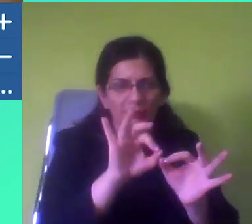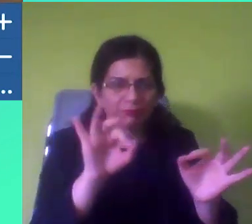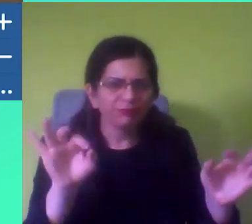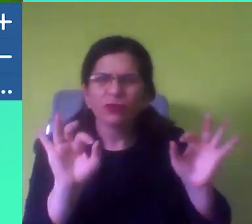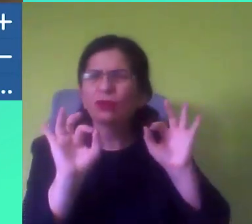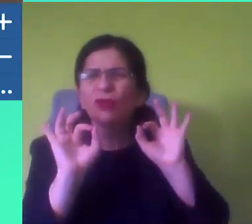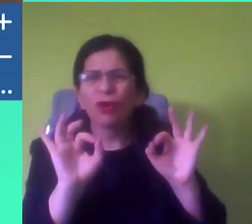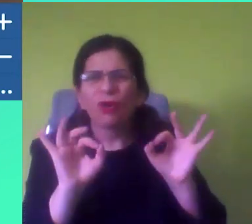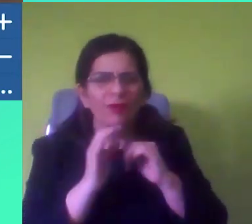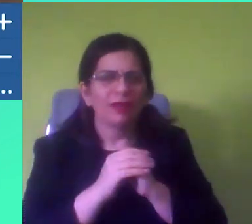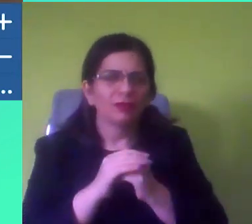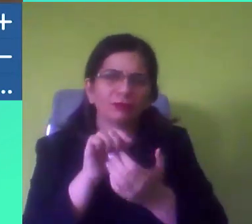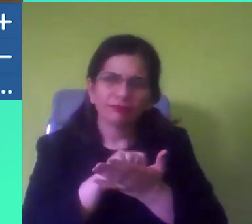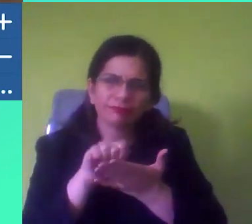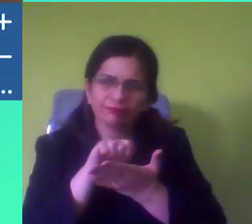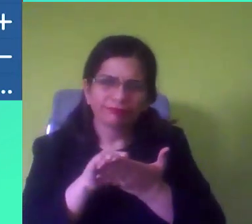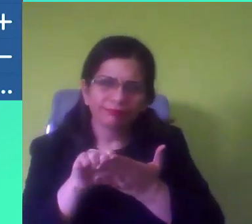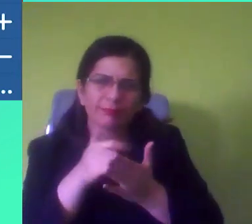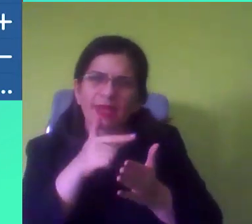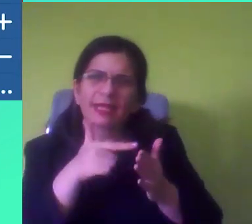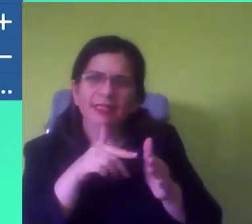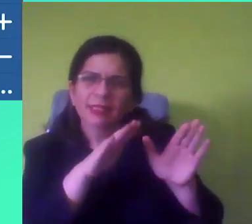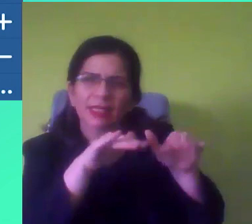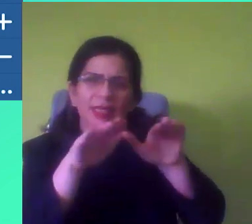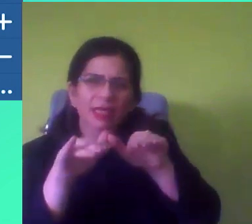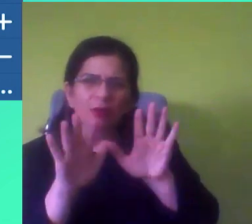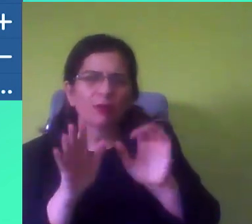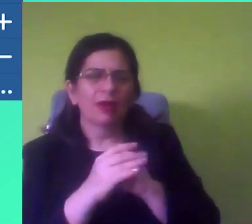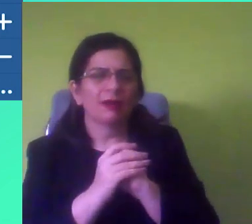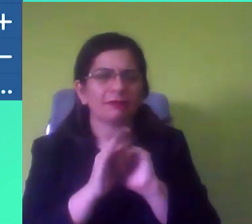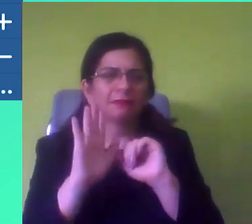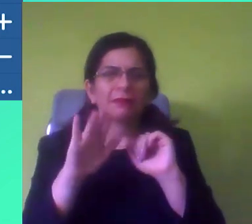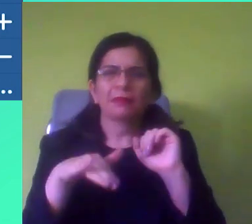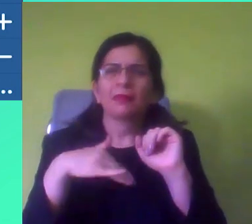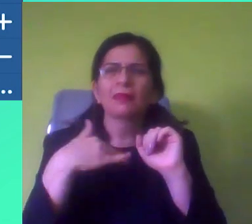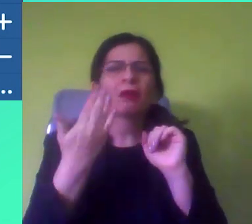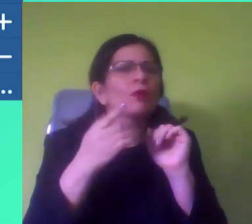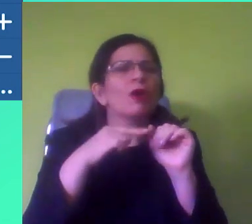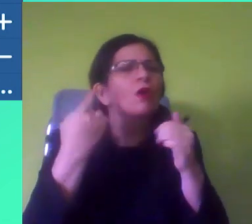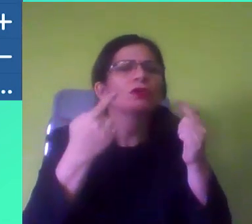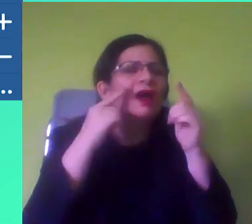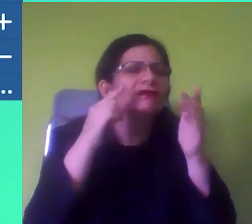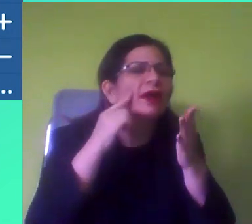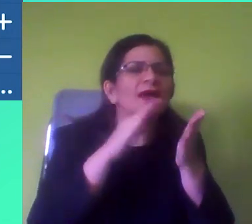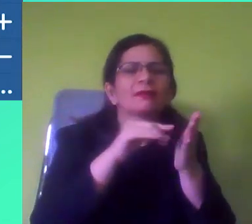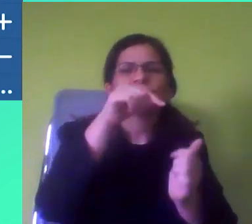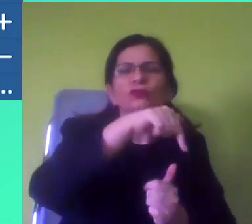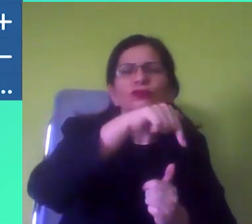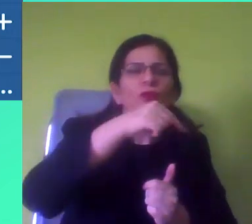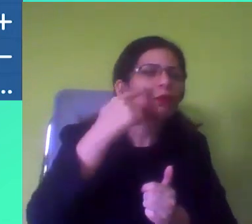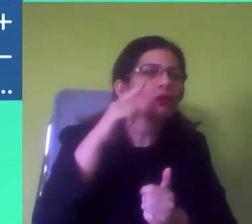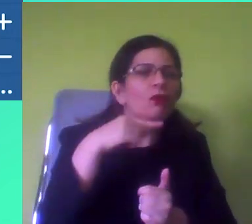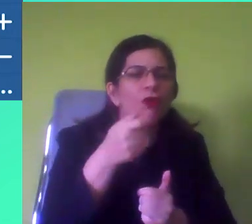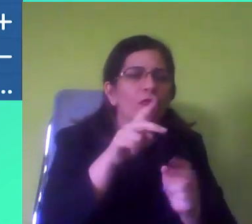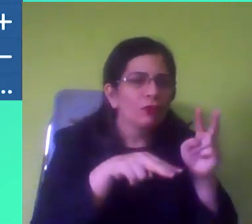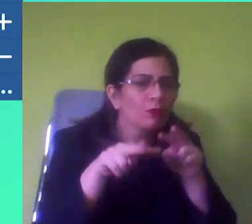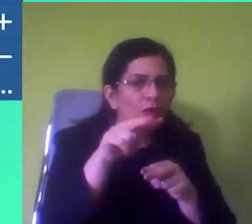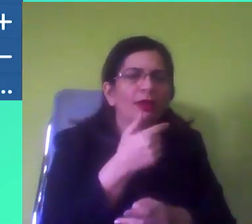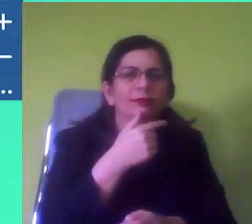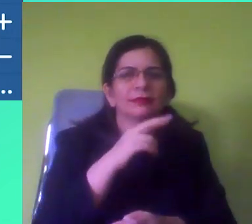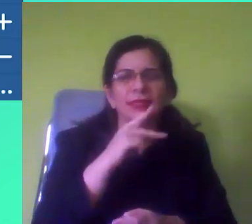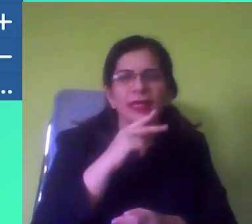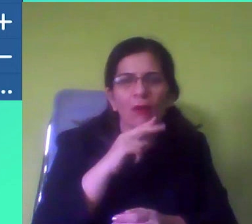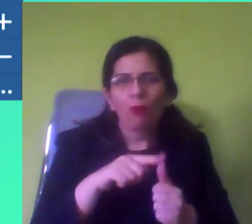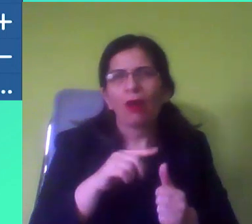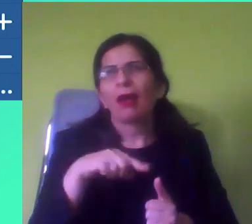máxima. El resultado va a ser más o menos lo mismo. Después vamos a un glaciar que esté un poco más al sur, o vamos a hacer un glaciar en la provincia de